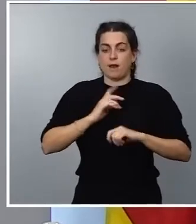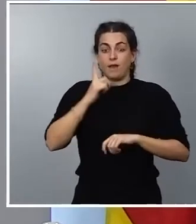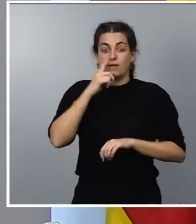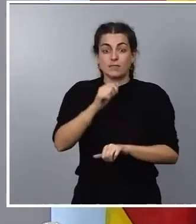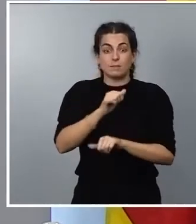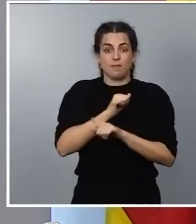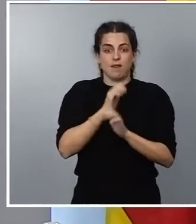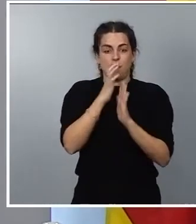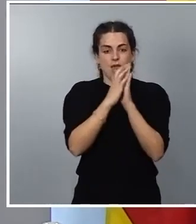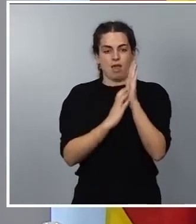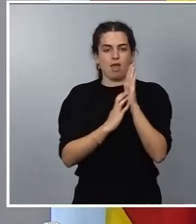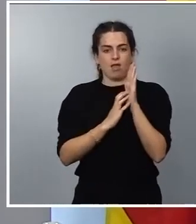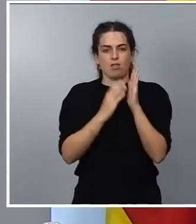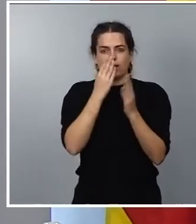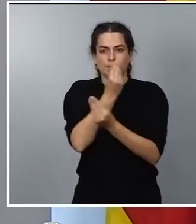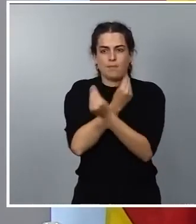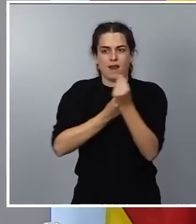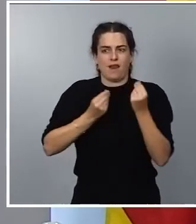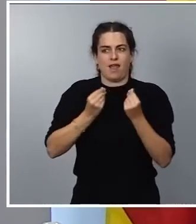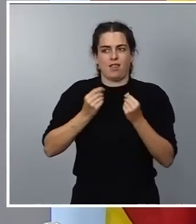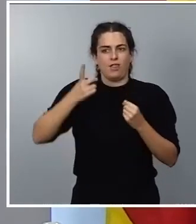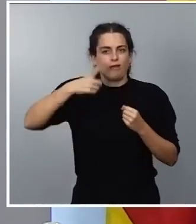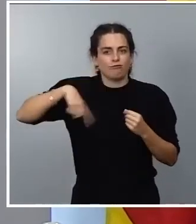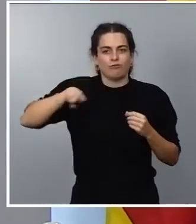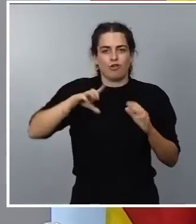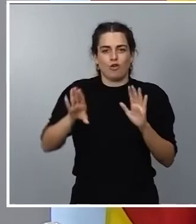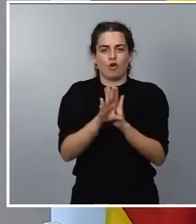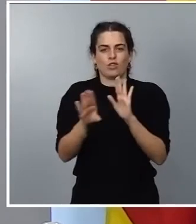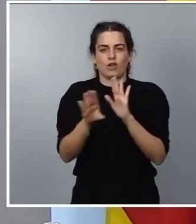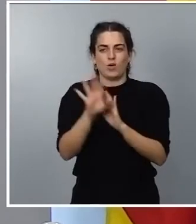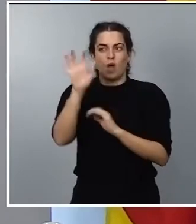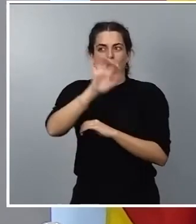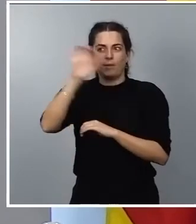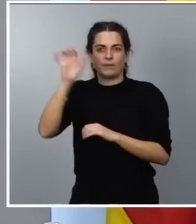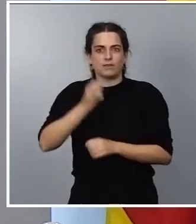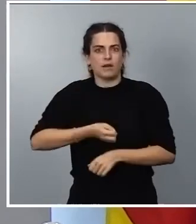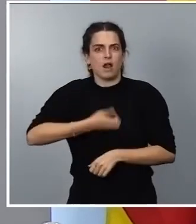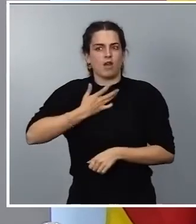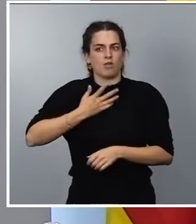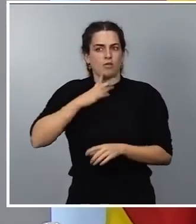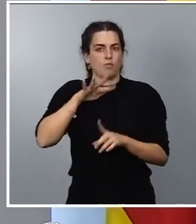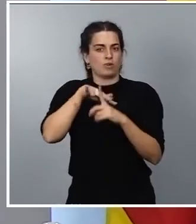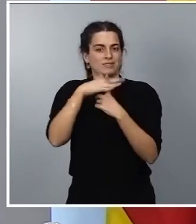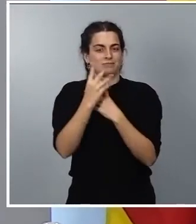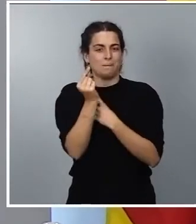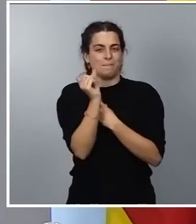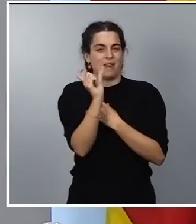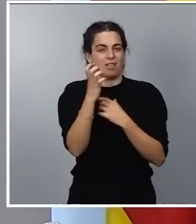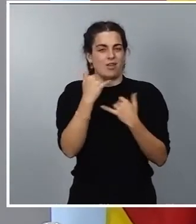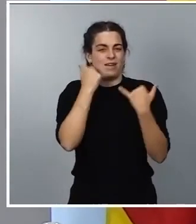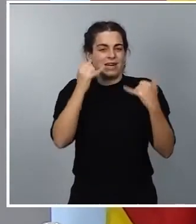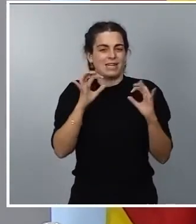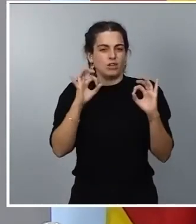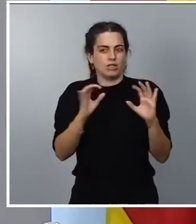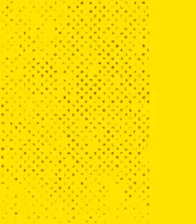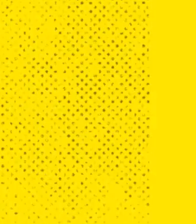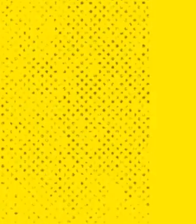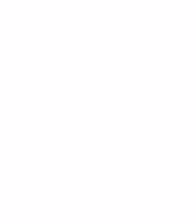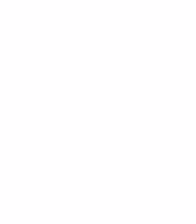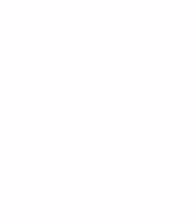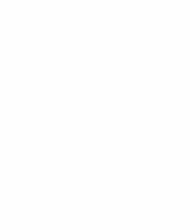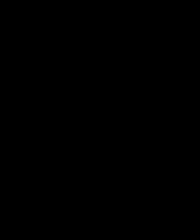siguen inspirando a reacción de Europa en este contexto de precios energéticos elevados, de alta volatilidade.